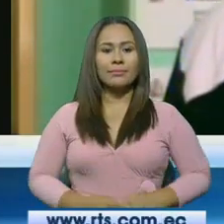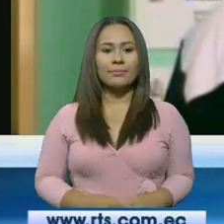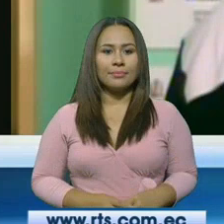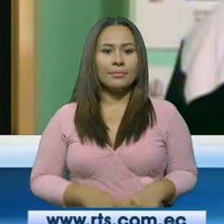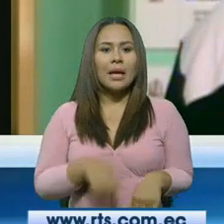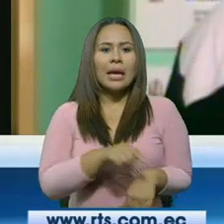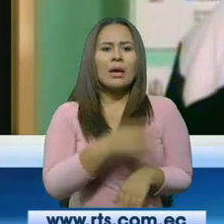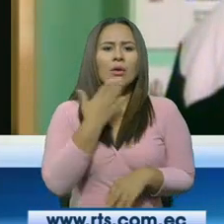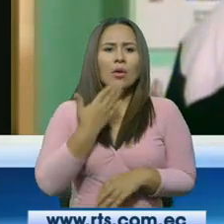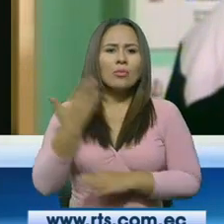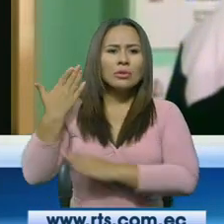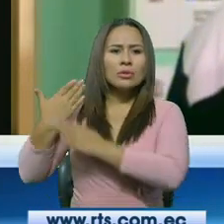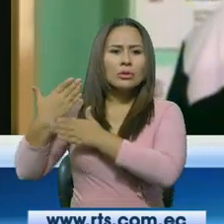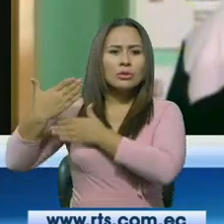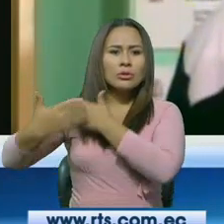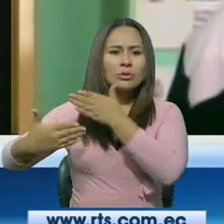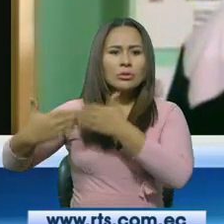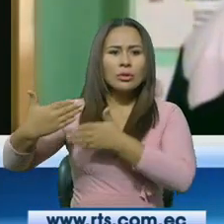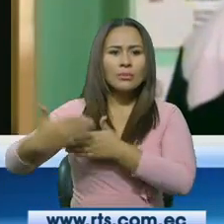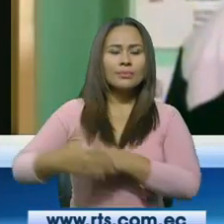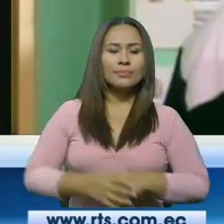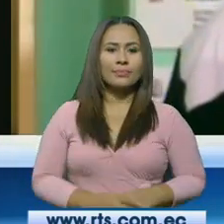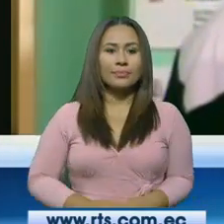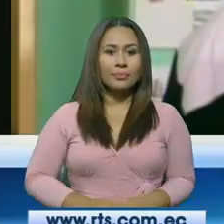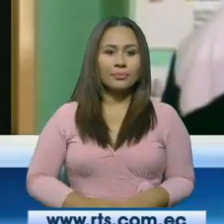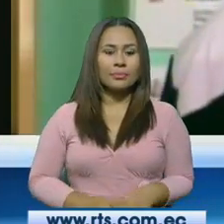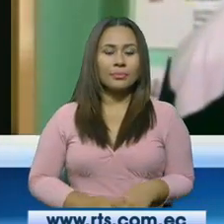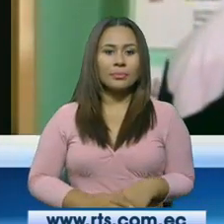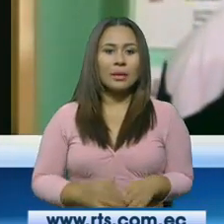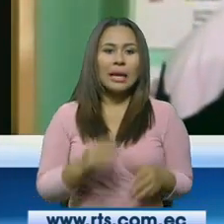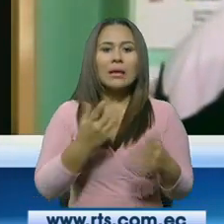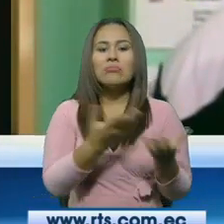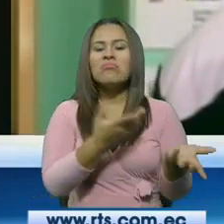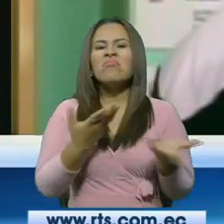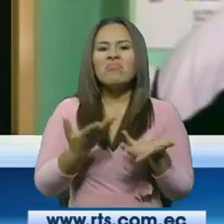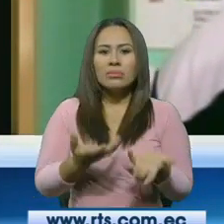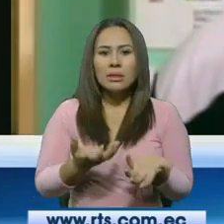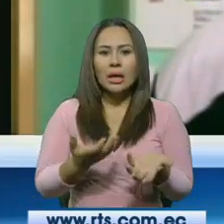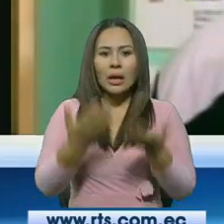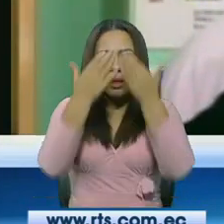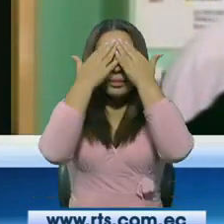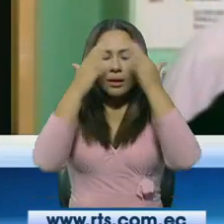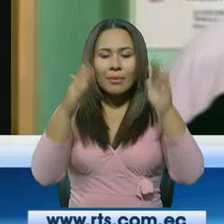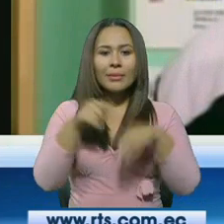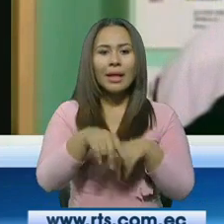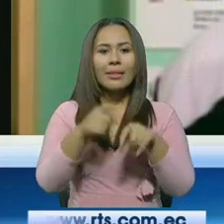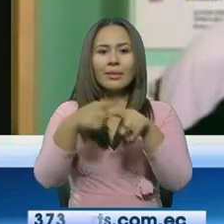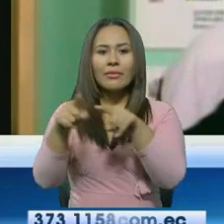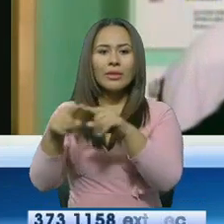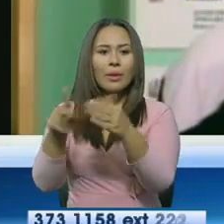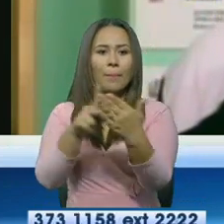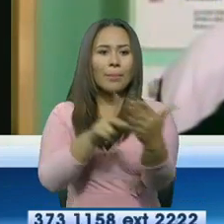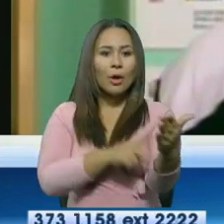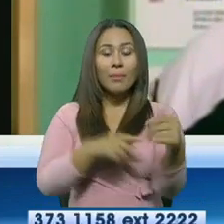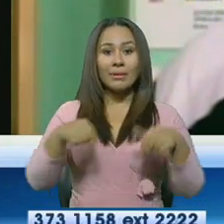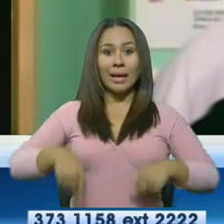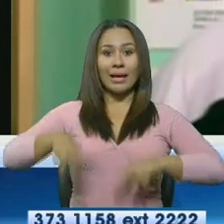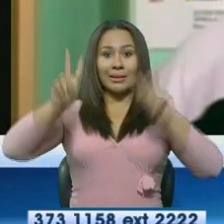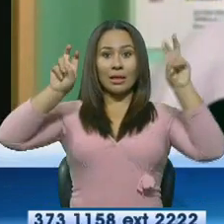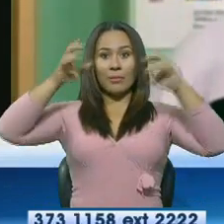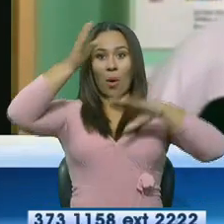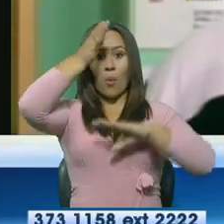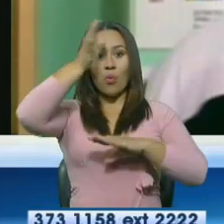esas historias. Eso es lo que se pretende con este tipo de programas, inclusive que